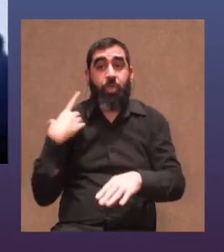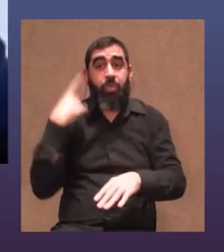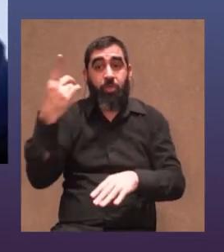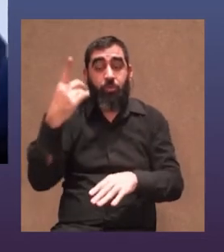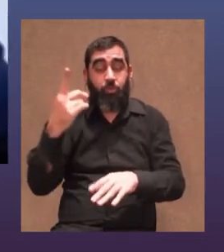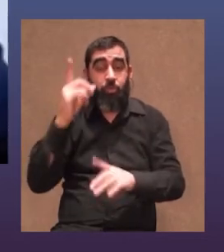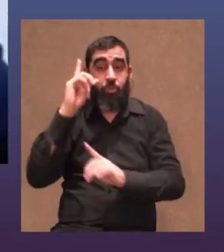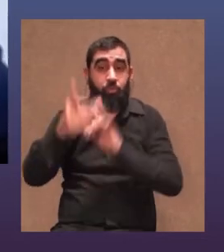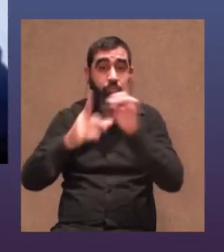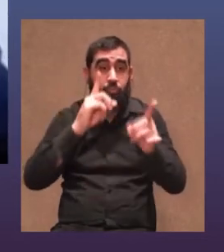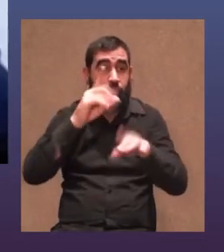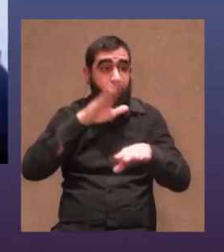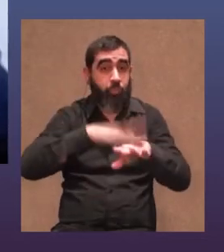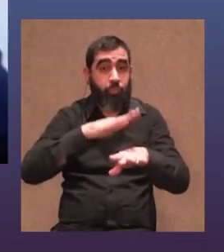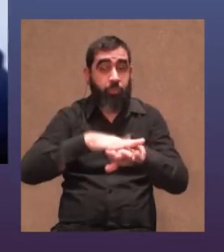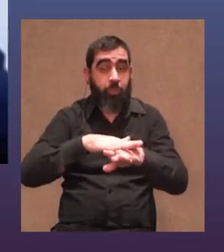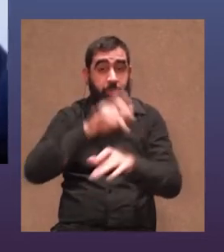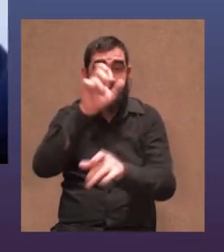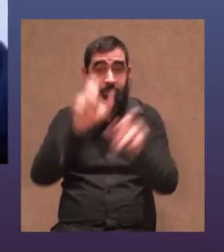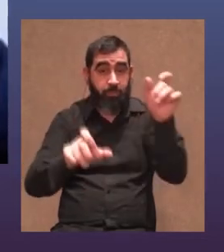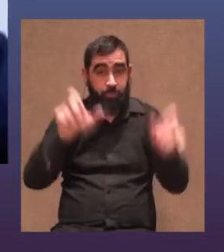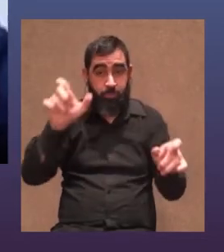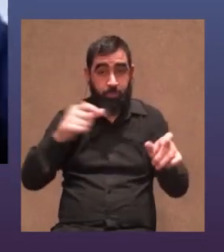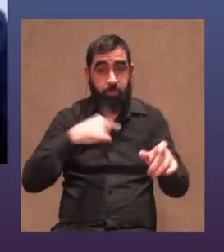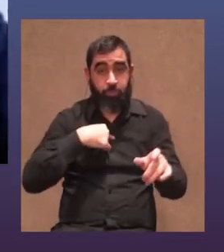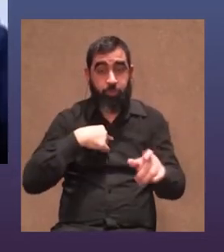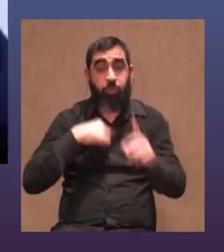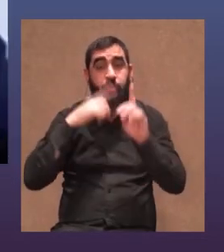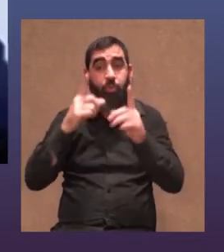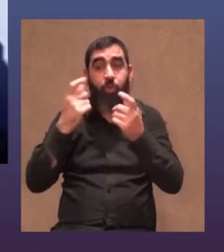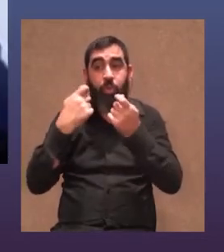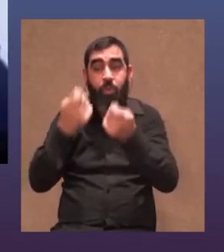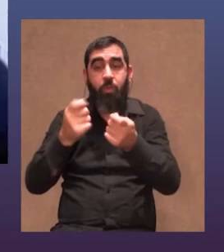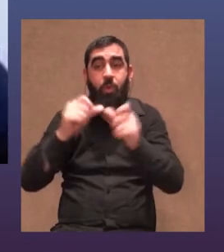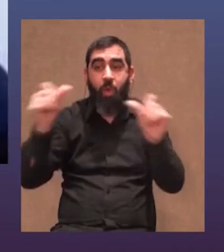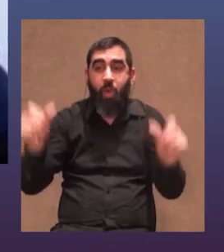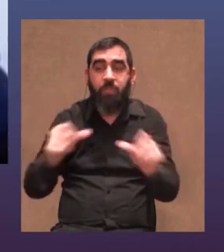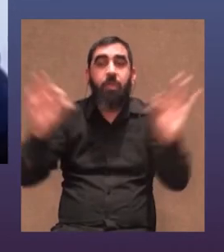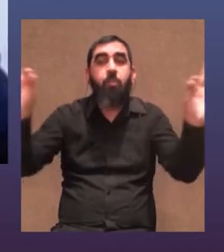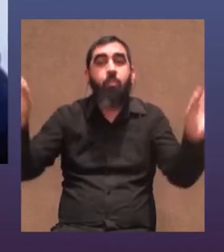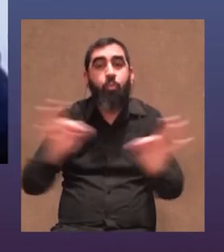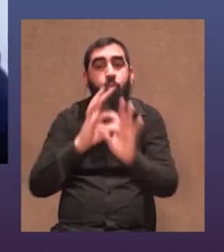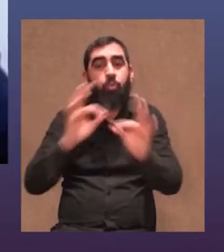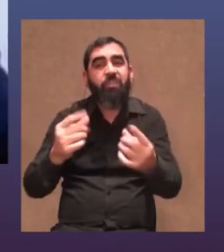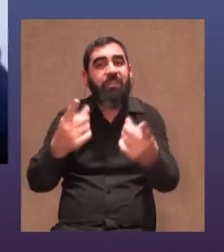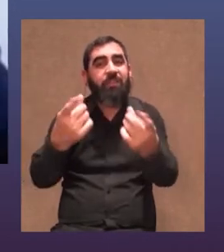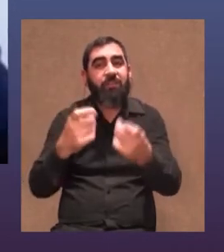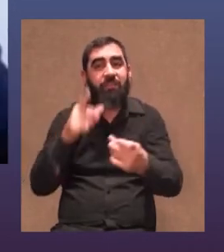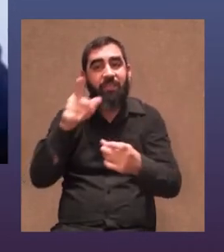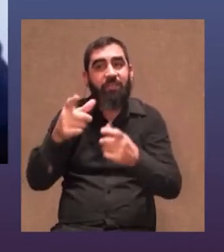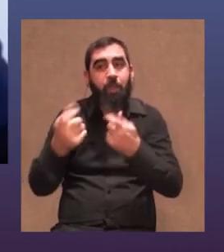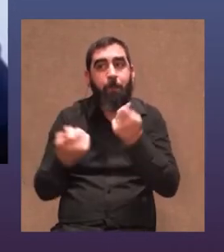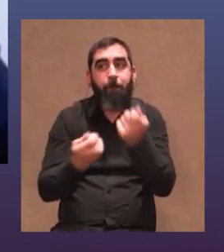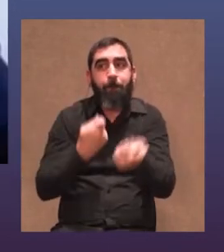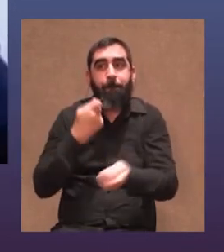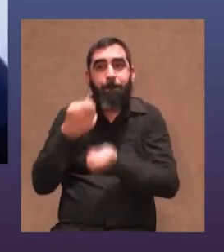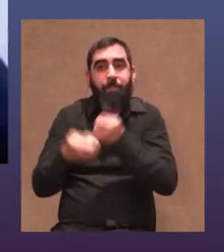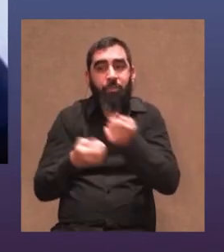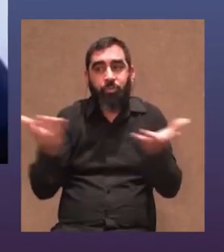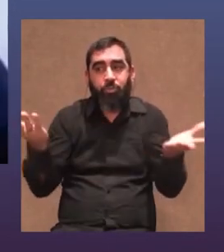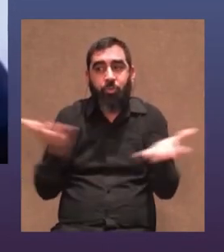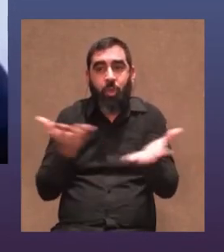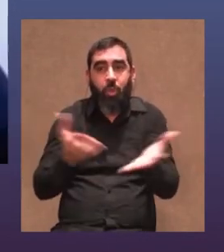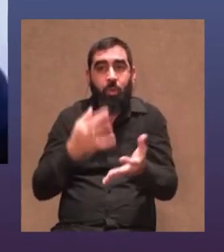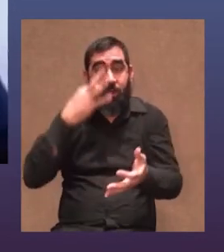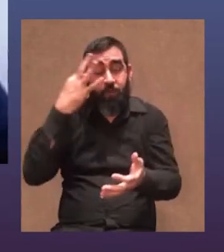elenco, con mucha gente a cargo, con gente a la que hay que llevarle conciertos y hacer música, creo que esa presión hoy me absorbe